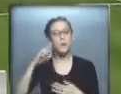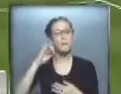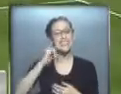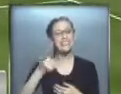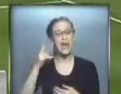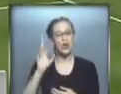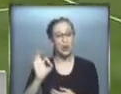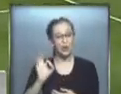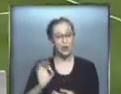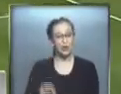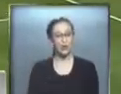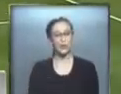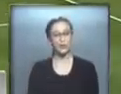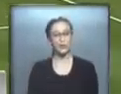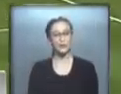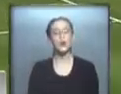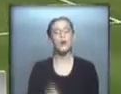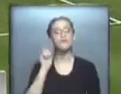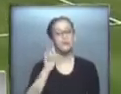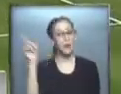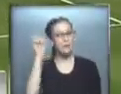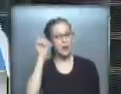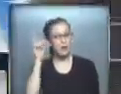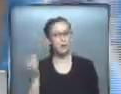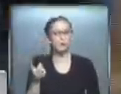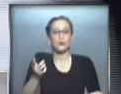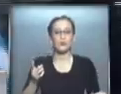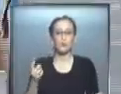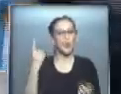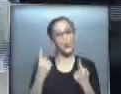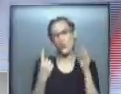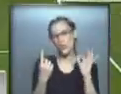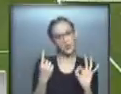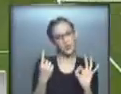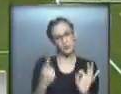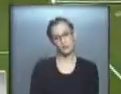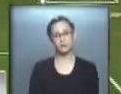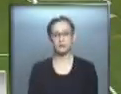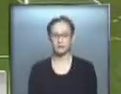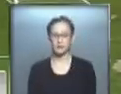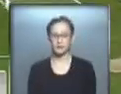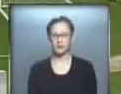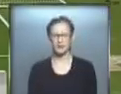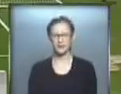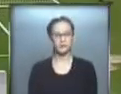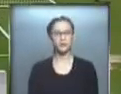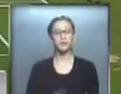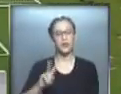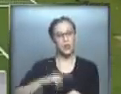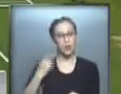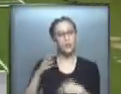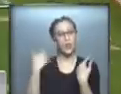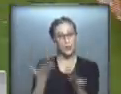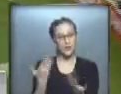el hombre de ofensiva de perú no se le puede regalar nada ponía el 1-0 aunque dos minutos más tarde